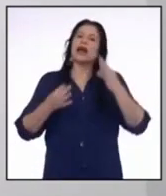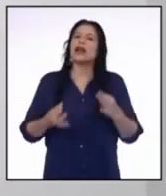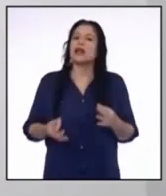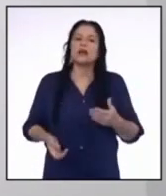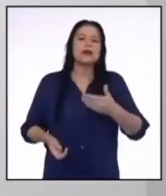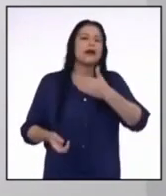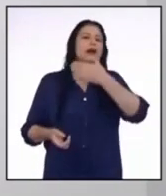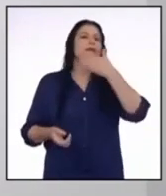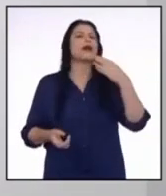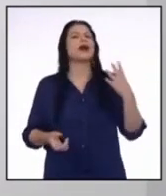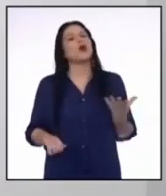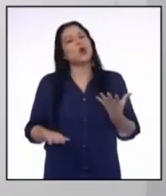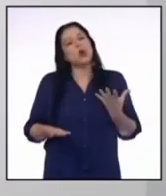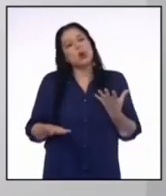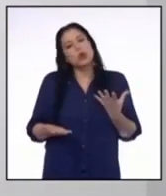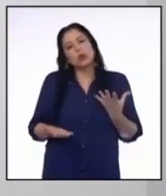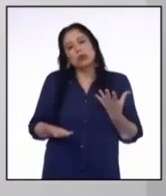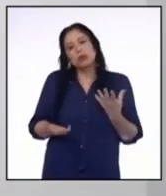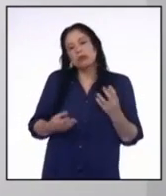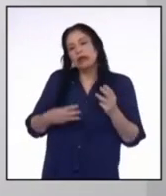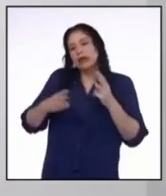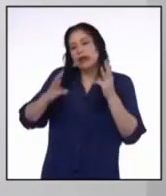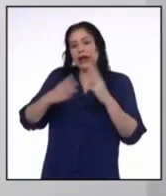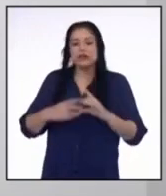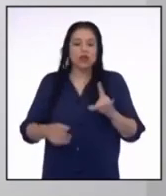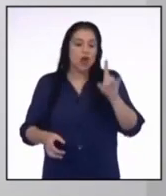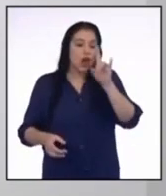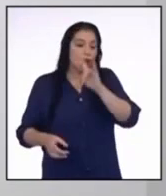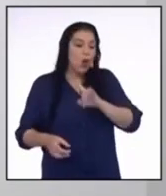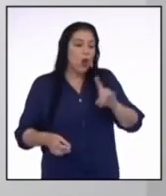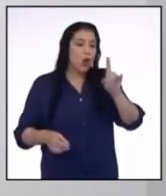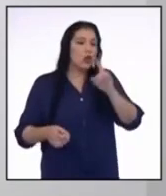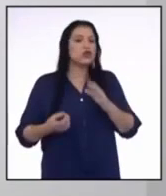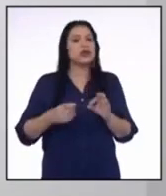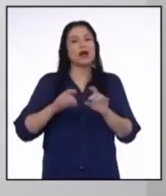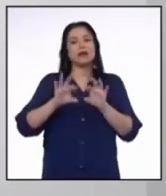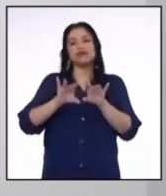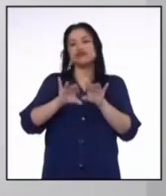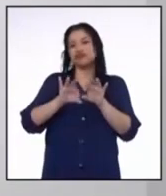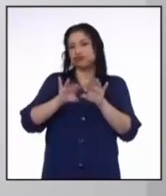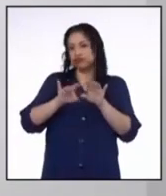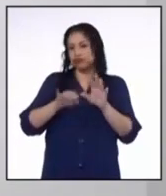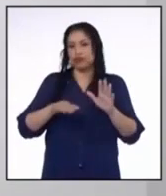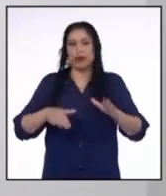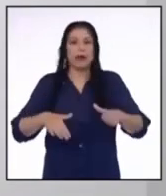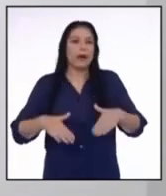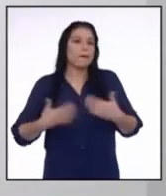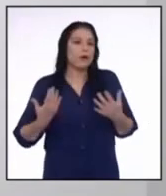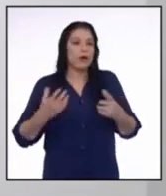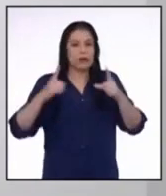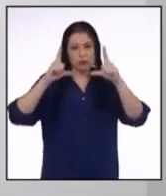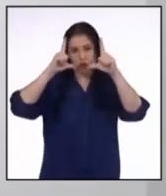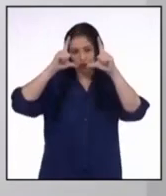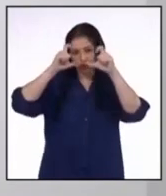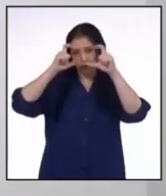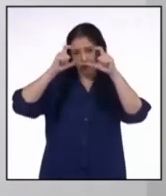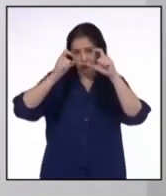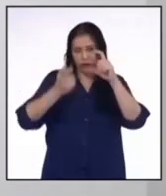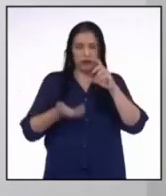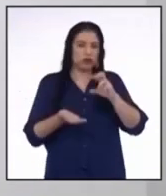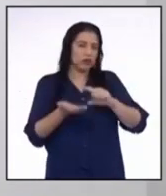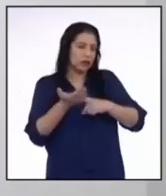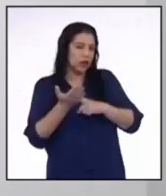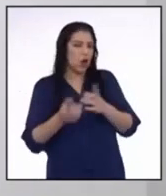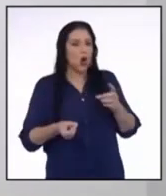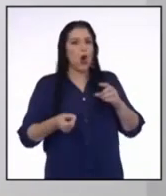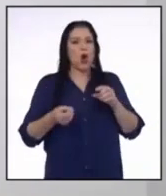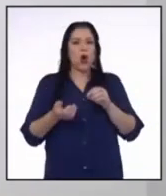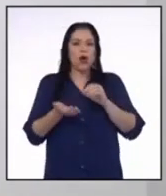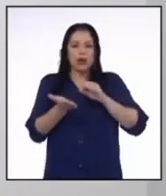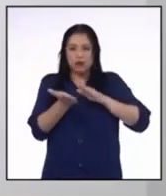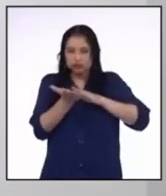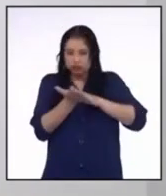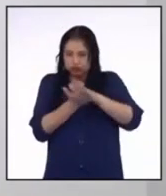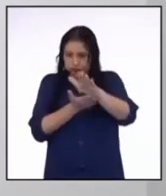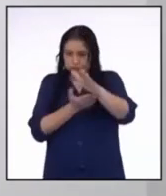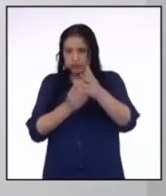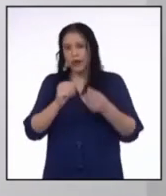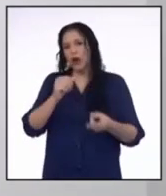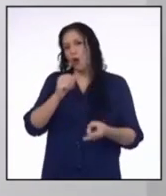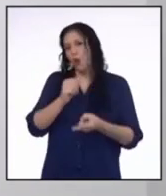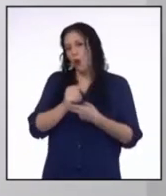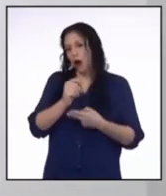la mejor opción es usar espacios virtuales. Podemos tomarles fotos o escanearlos